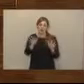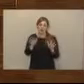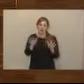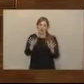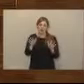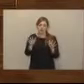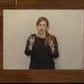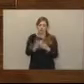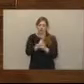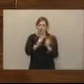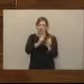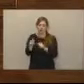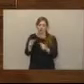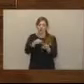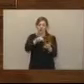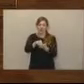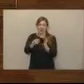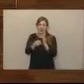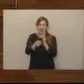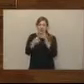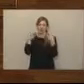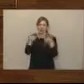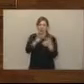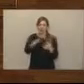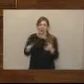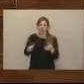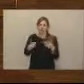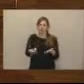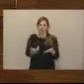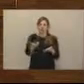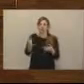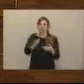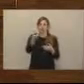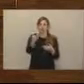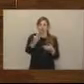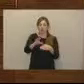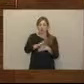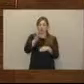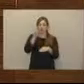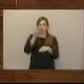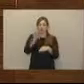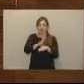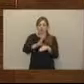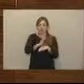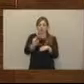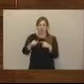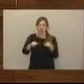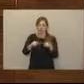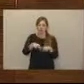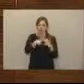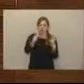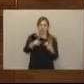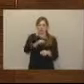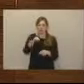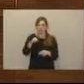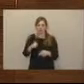satisfaga las exigencias de calidad en atención a las personas, que se decidan desde la consejería, por supuesto, tanto en lo público como en lo